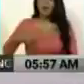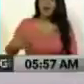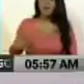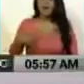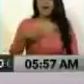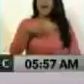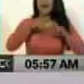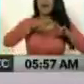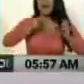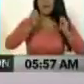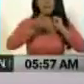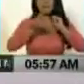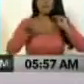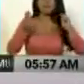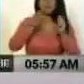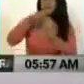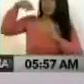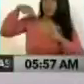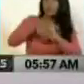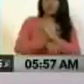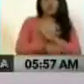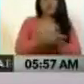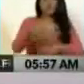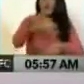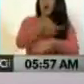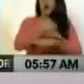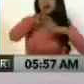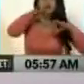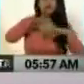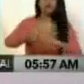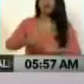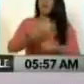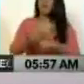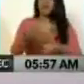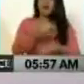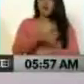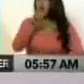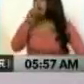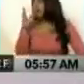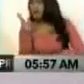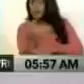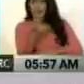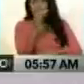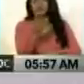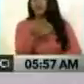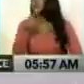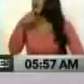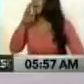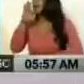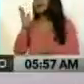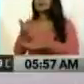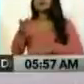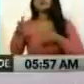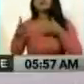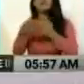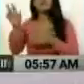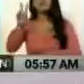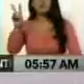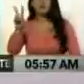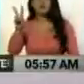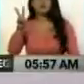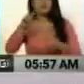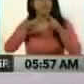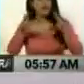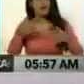profundizó, de intervencionismo, de amenaza contra la Venezuela de paz. Lo único que